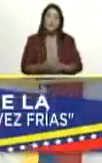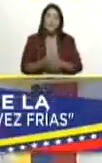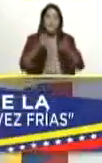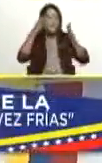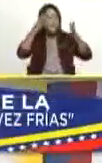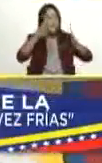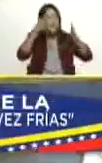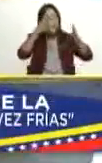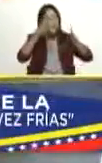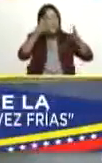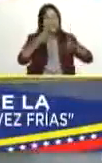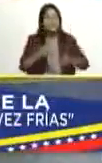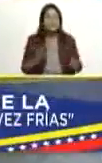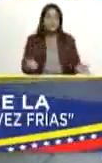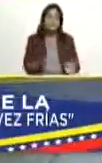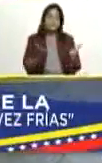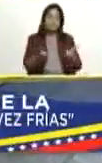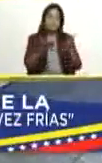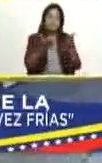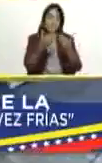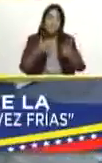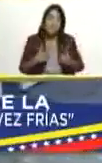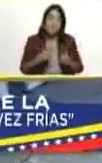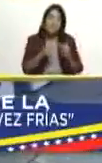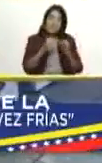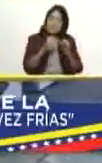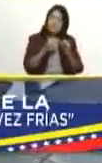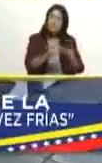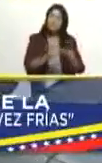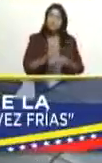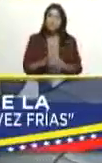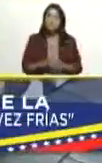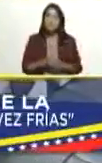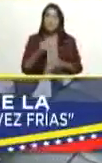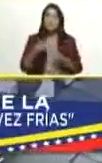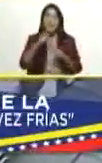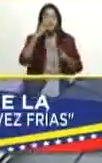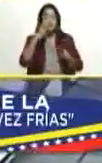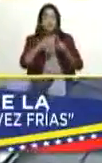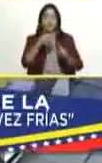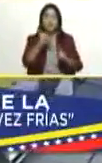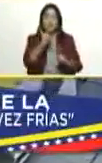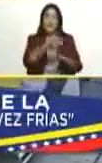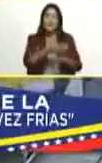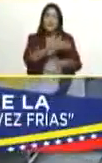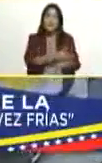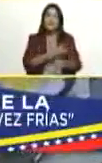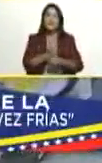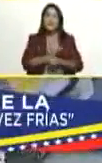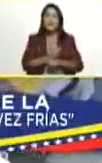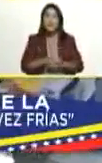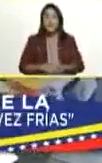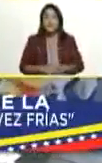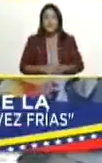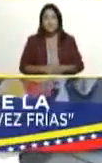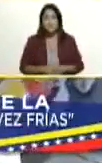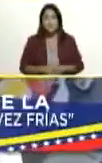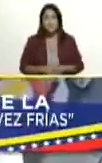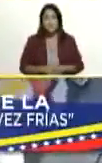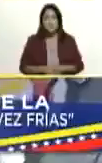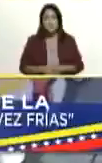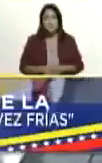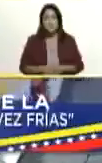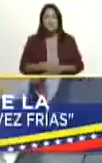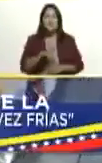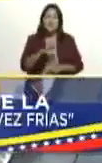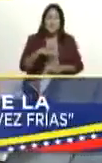orientado a la promoción de la salud, protección de la vida y la prevención, diagnóstico, tratamiento y rehabilitación de la enfermedad, contribuyendo al